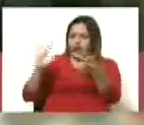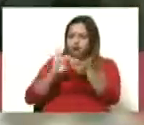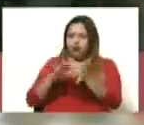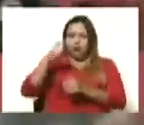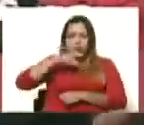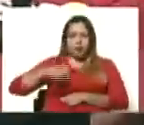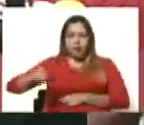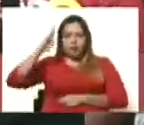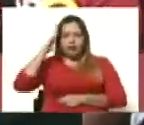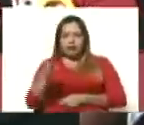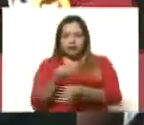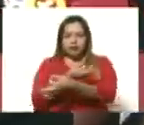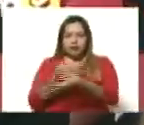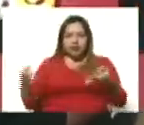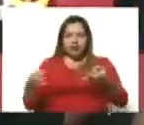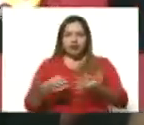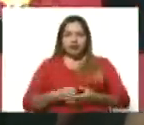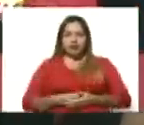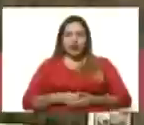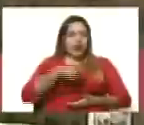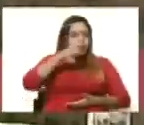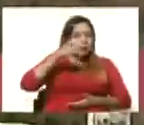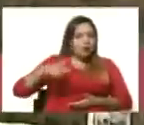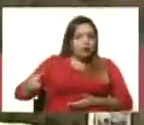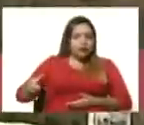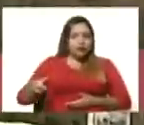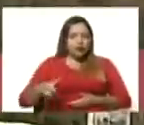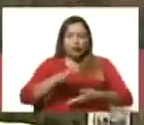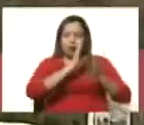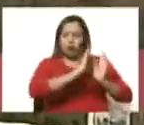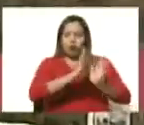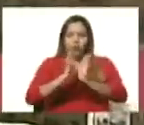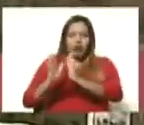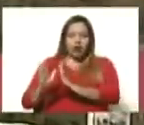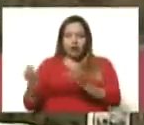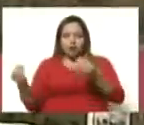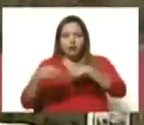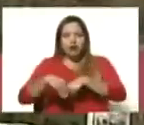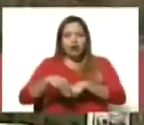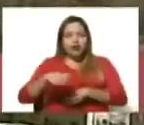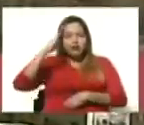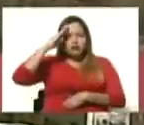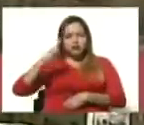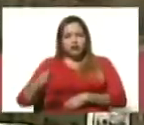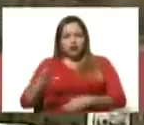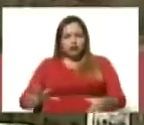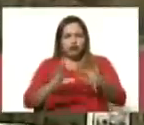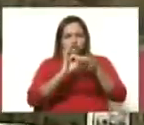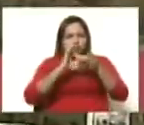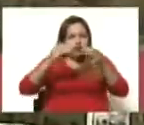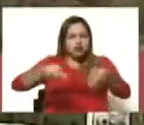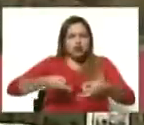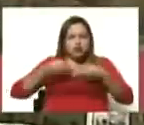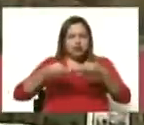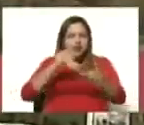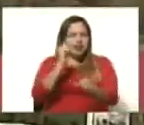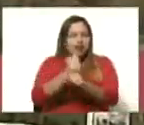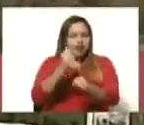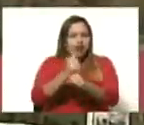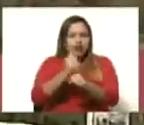cívico-militar perfecta. Pueblo, poder popular, poder militar. Unidos siempre,